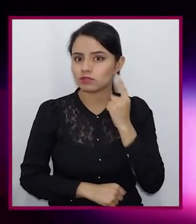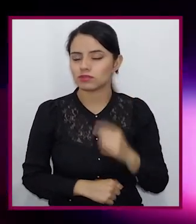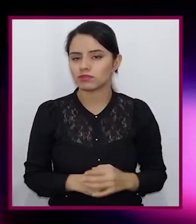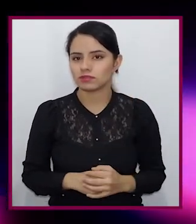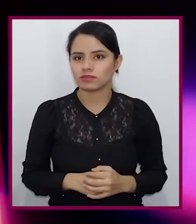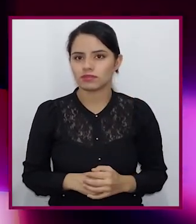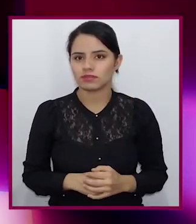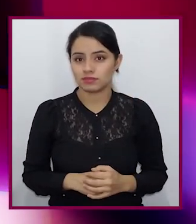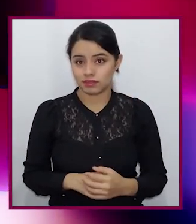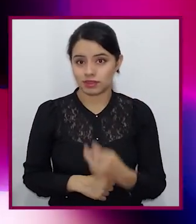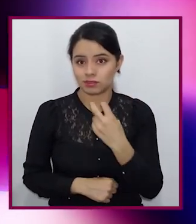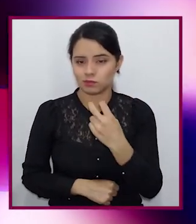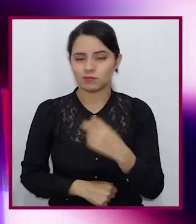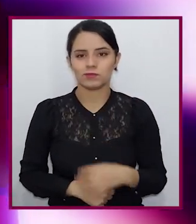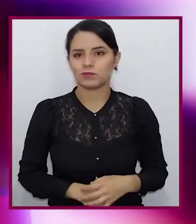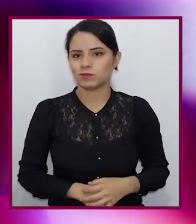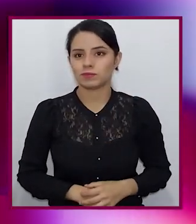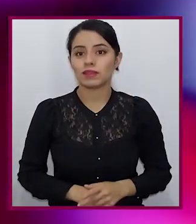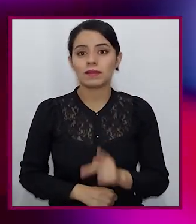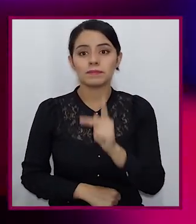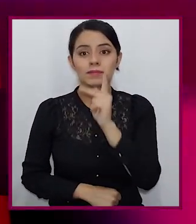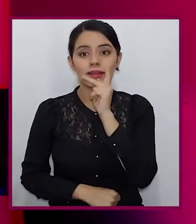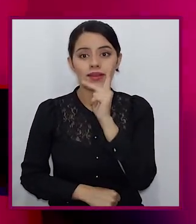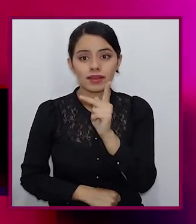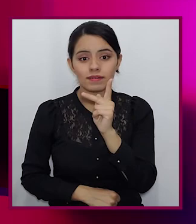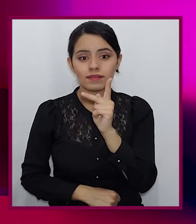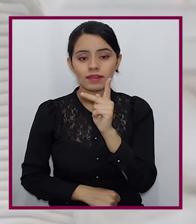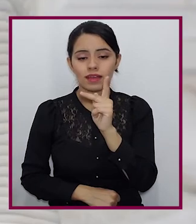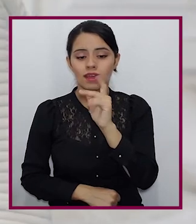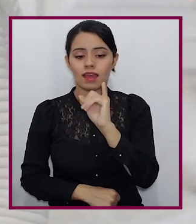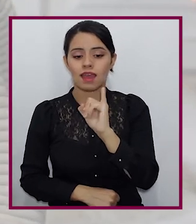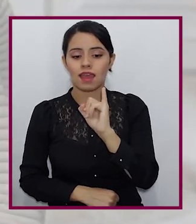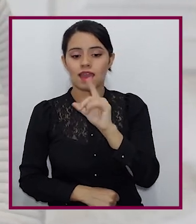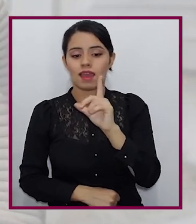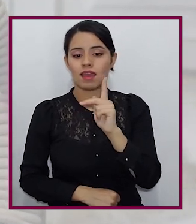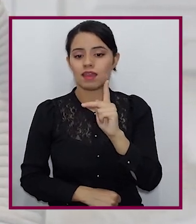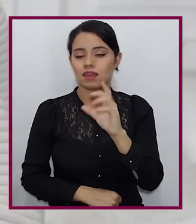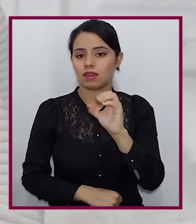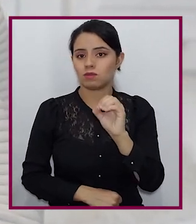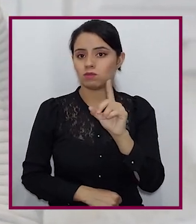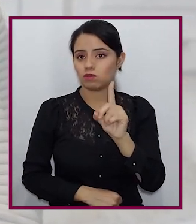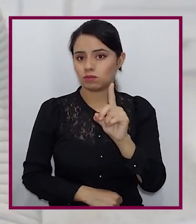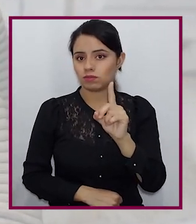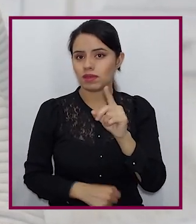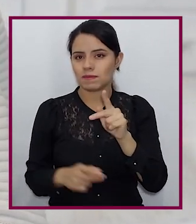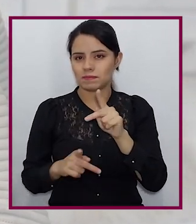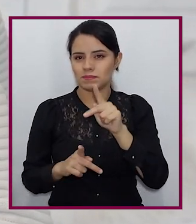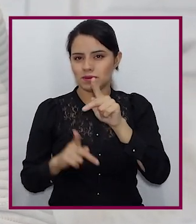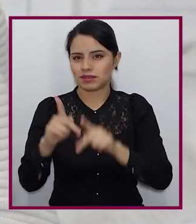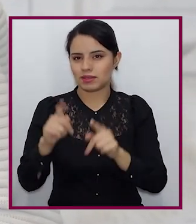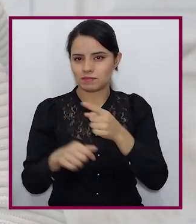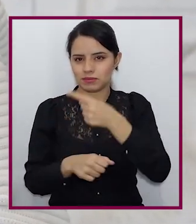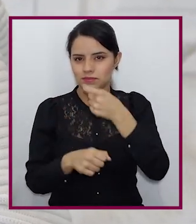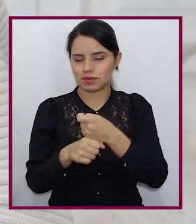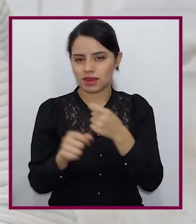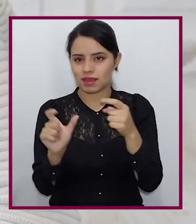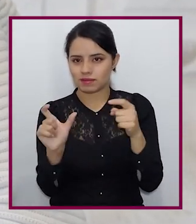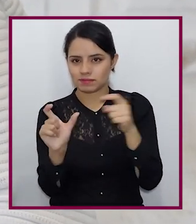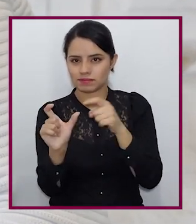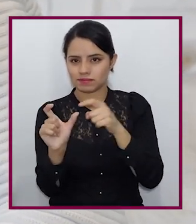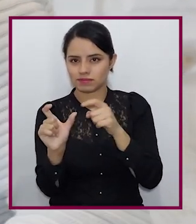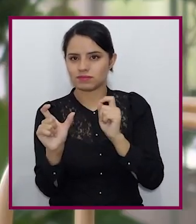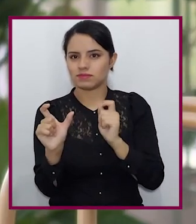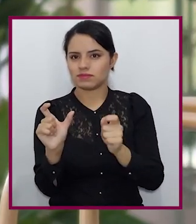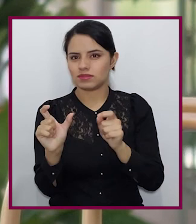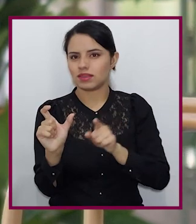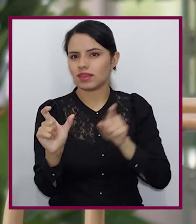No, Gaby. Tiene que ver con la palabra iPod. La primera parte de la palabra pod viene del dispositivo